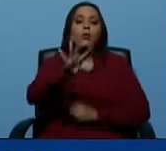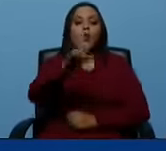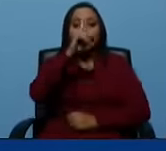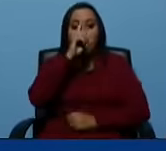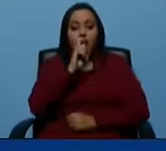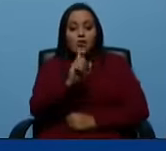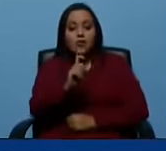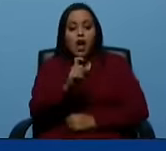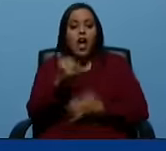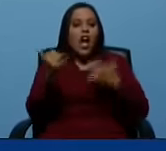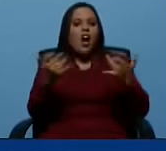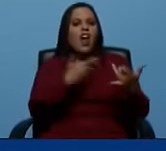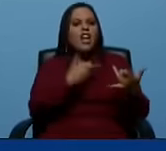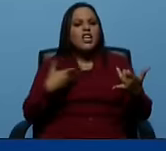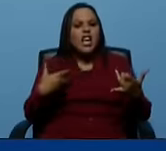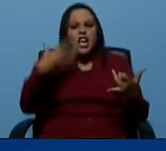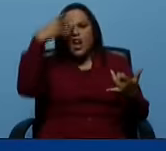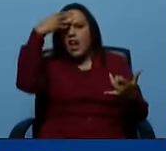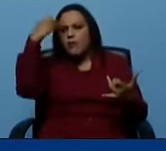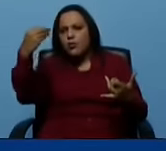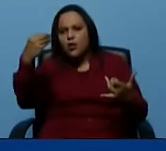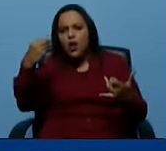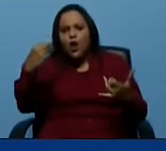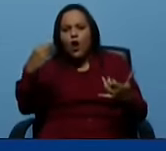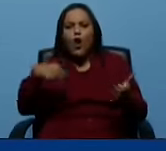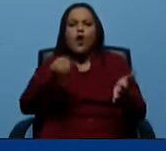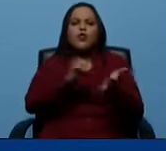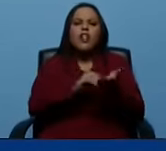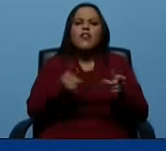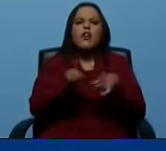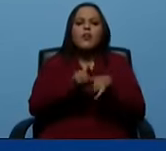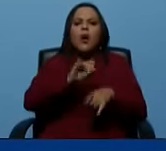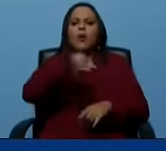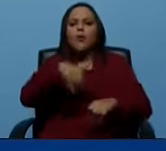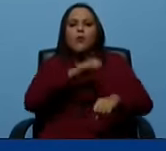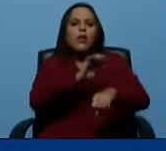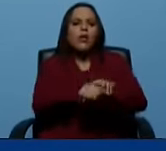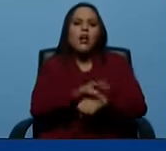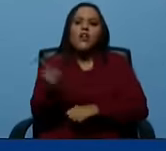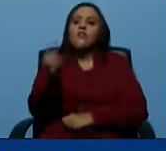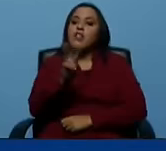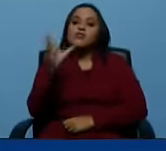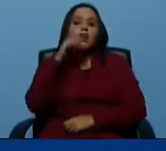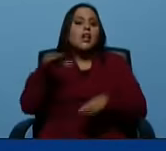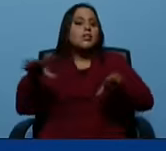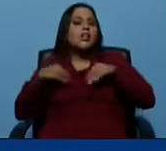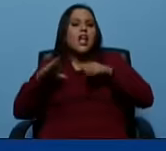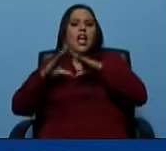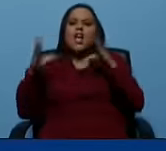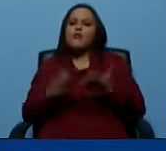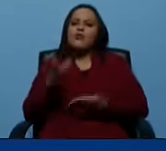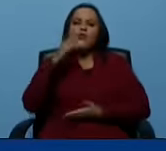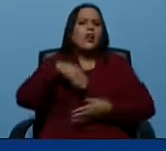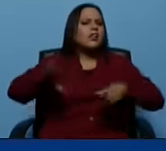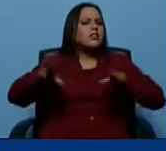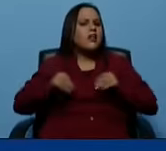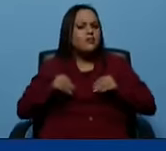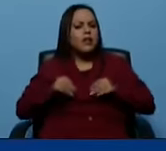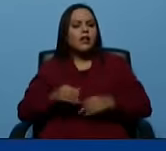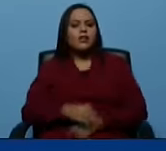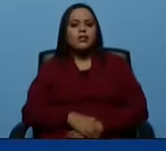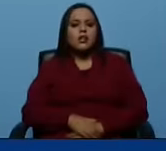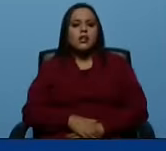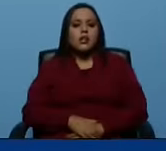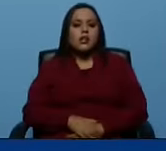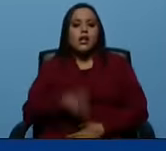ahora quieren poner un Guaidó parte 2, y Venezuela entera lo rechaza. El mundo entero rechaza que el